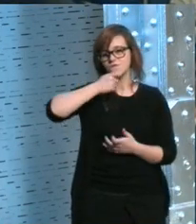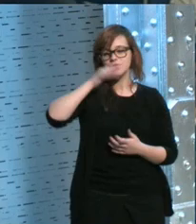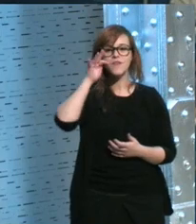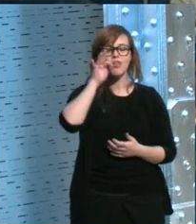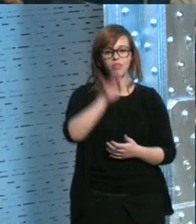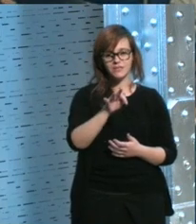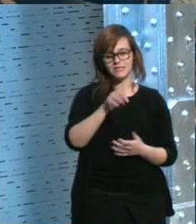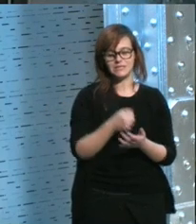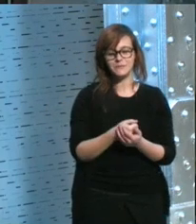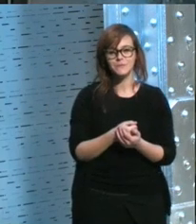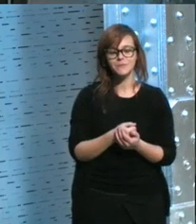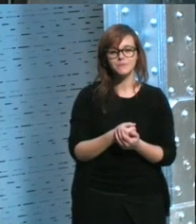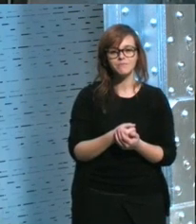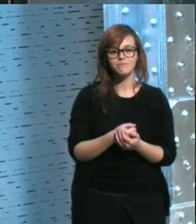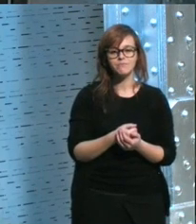idée innovante?